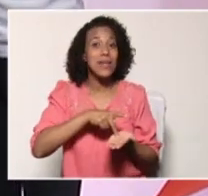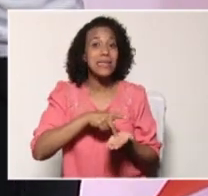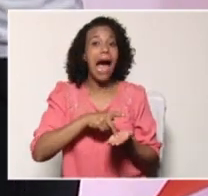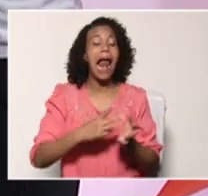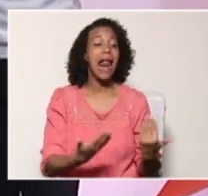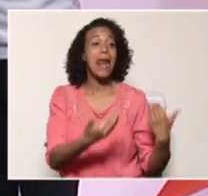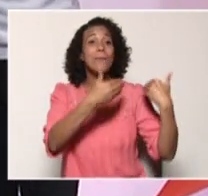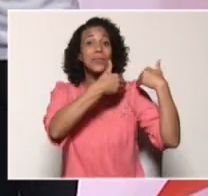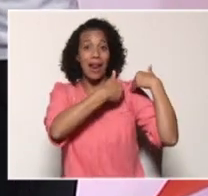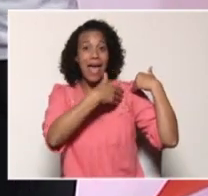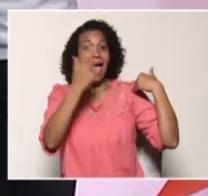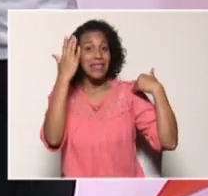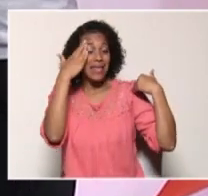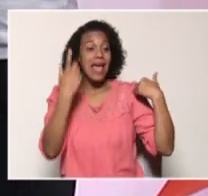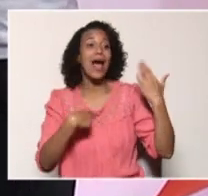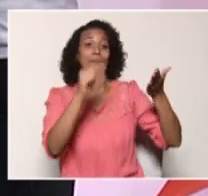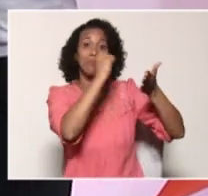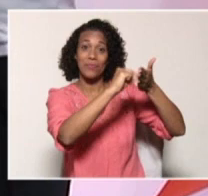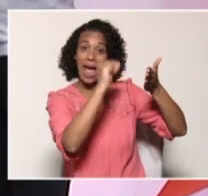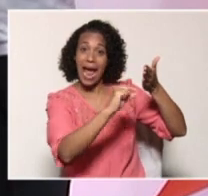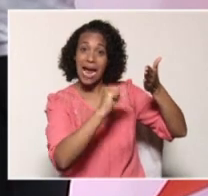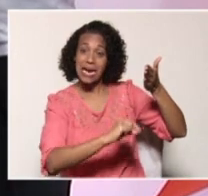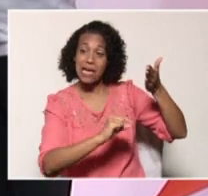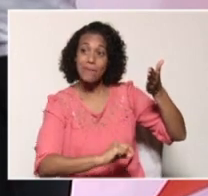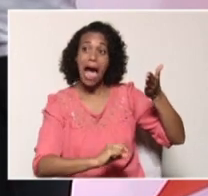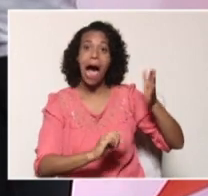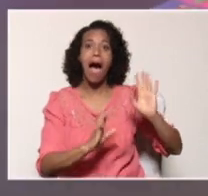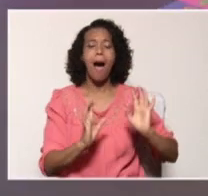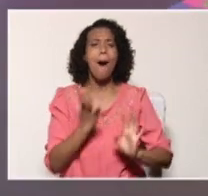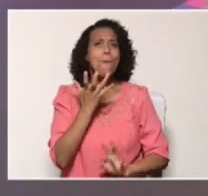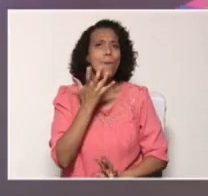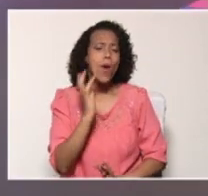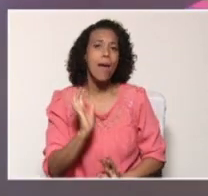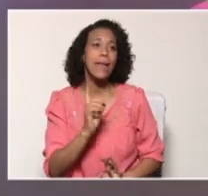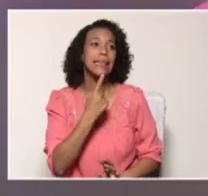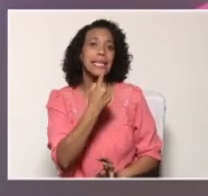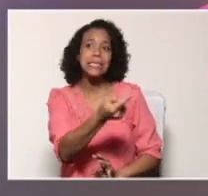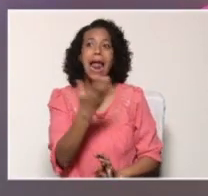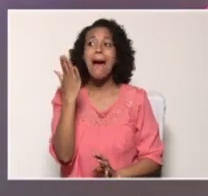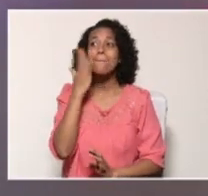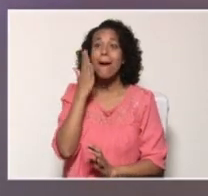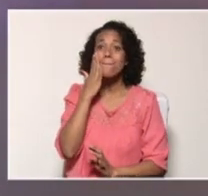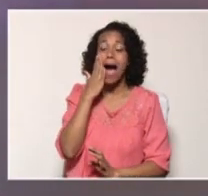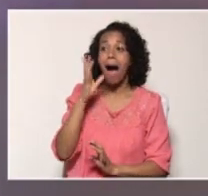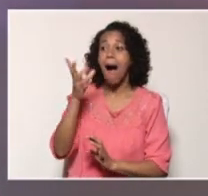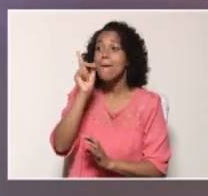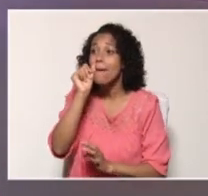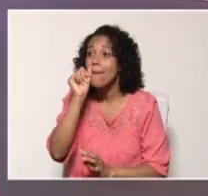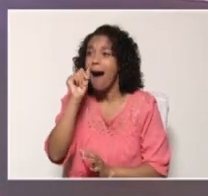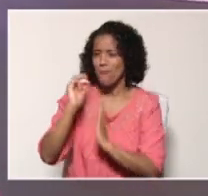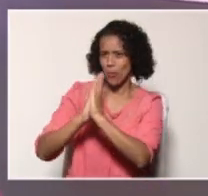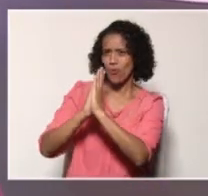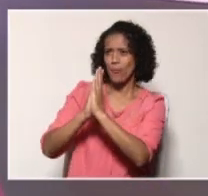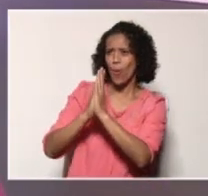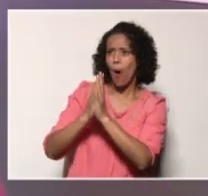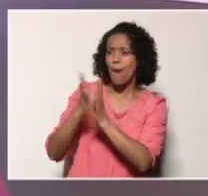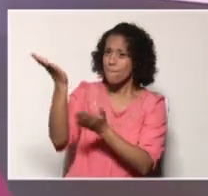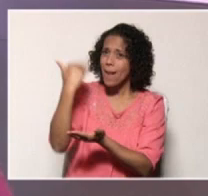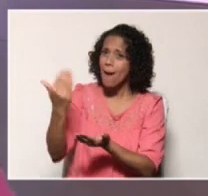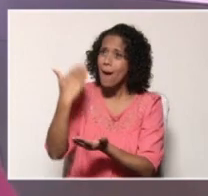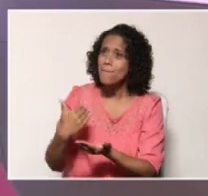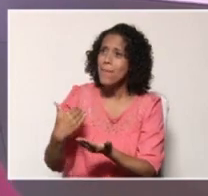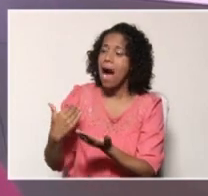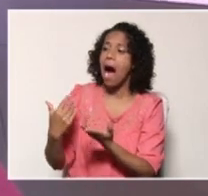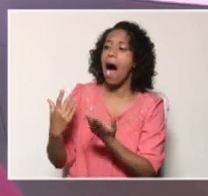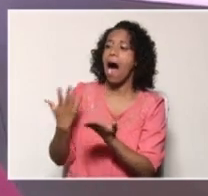y la responsabilidad. Así puede, Miriam, hasta decirle a mamá, a papá, que sean ellos, el